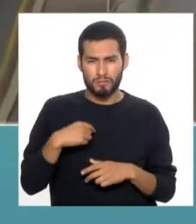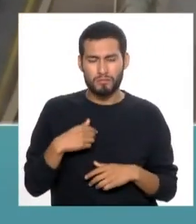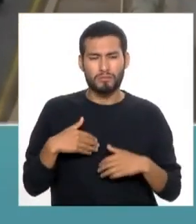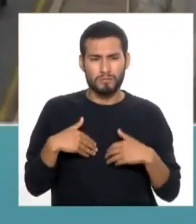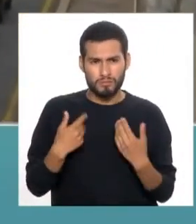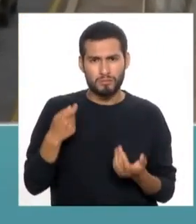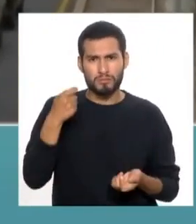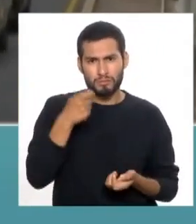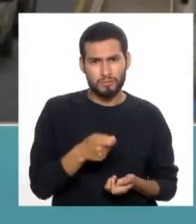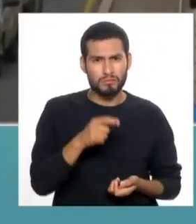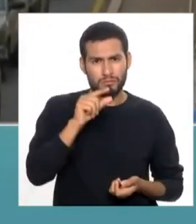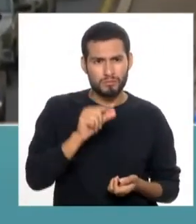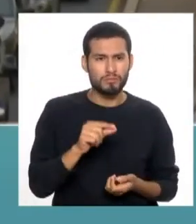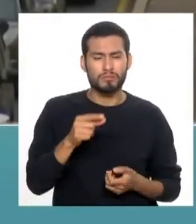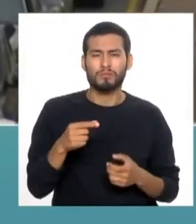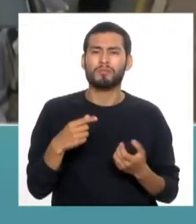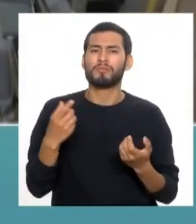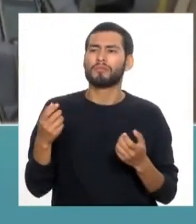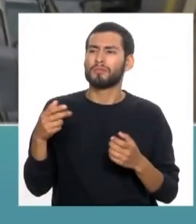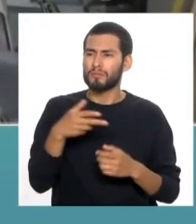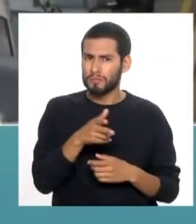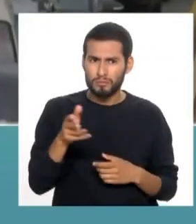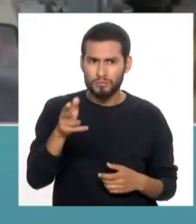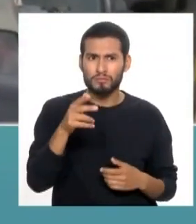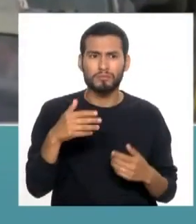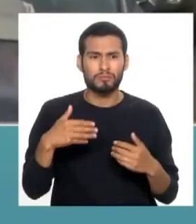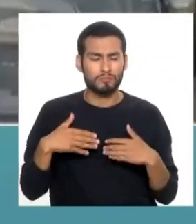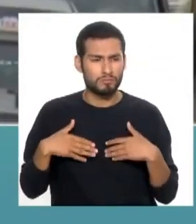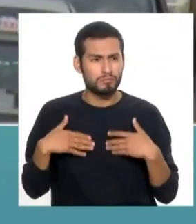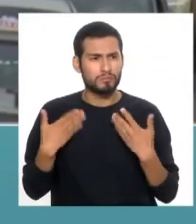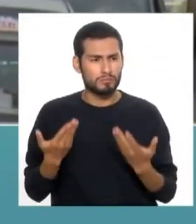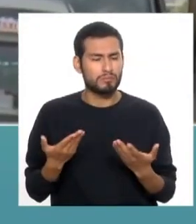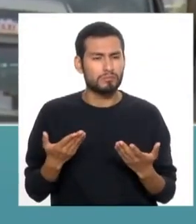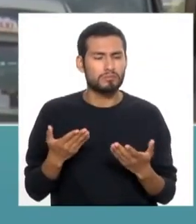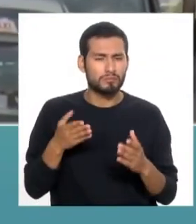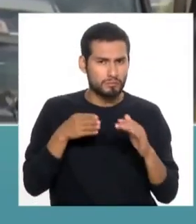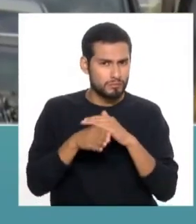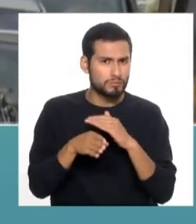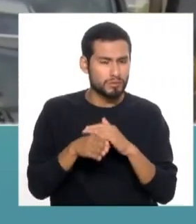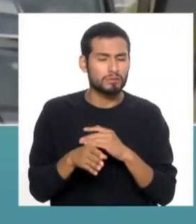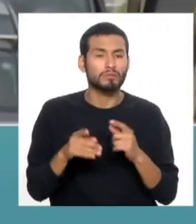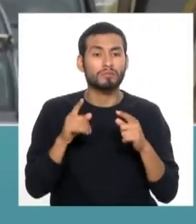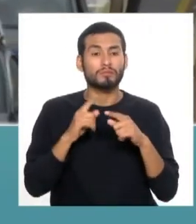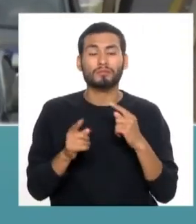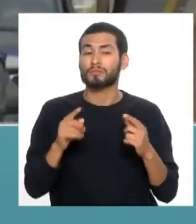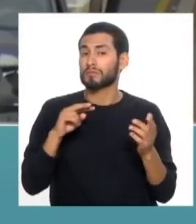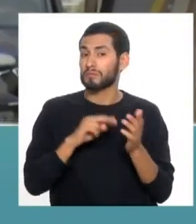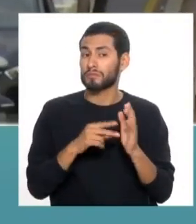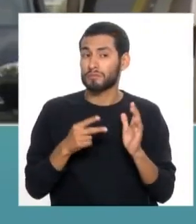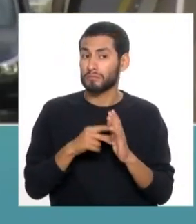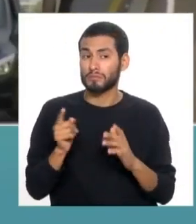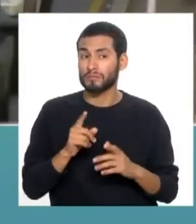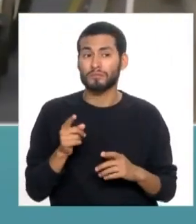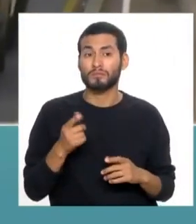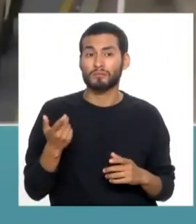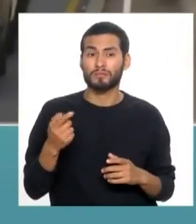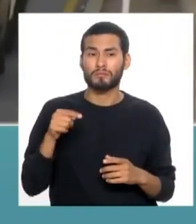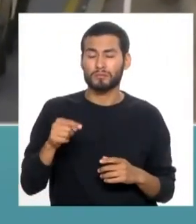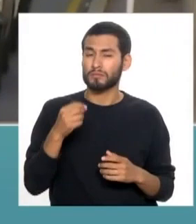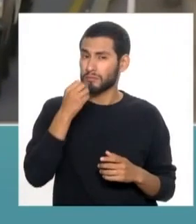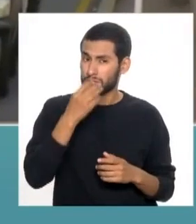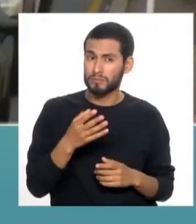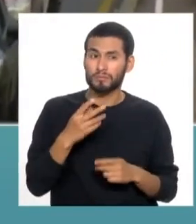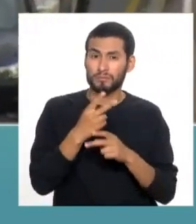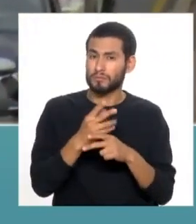podemos pagar, porque es la ruta que cubre, que es lo que nosotros podemos acceder, pero eso no significa de que esté haciéndose en términos de calidad